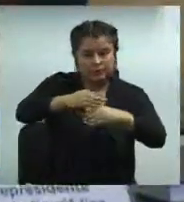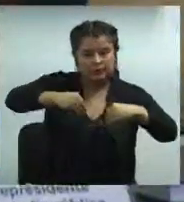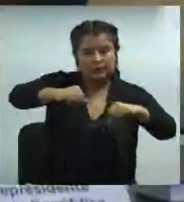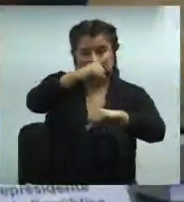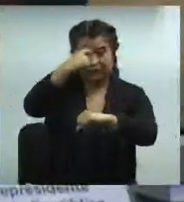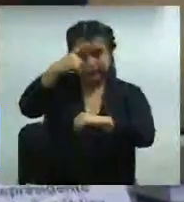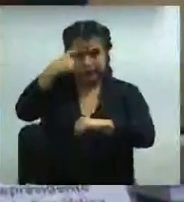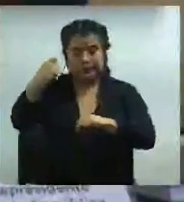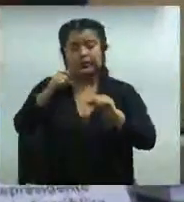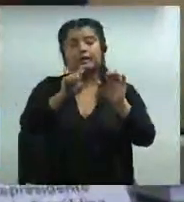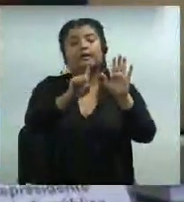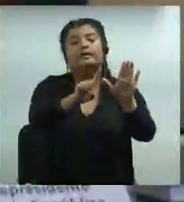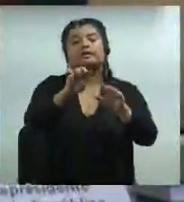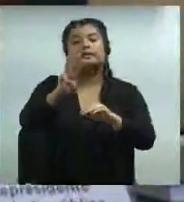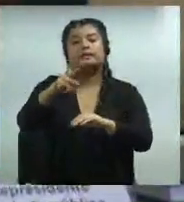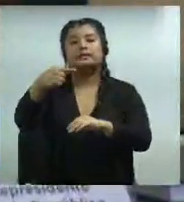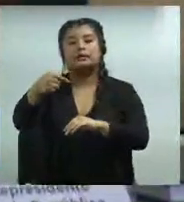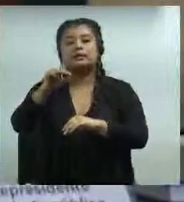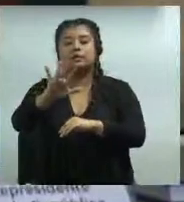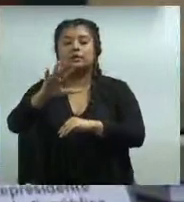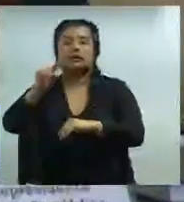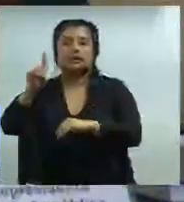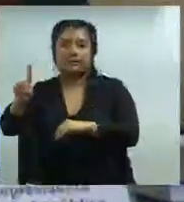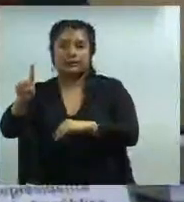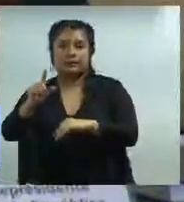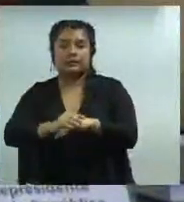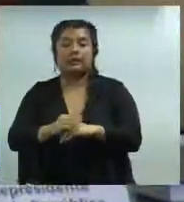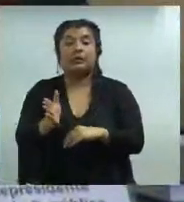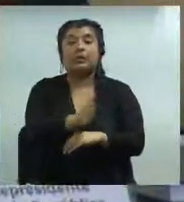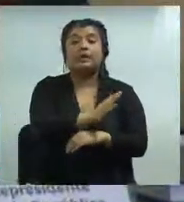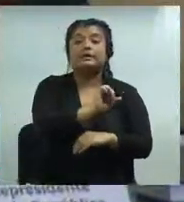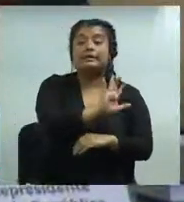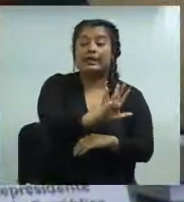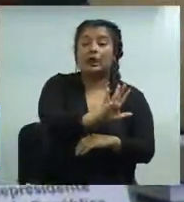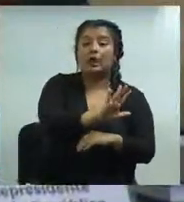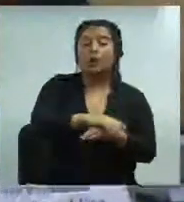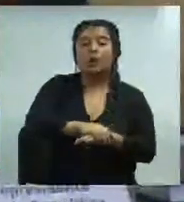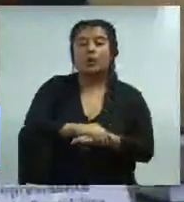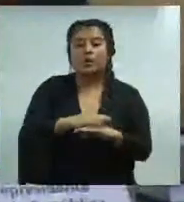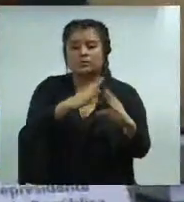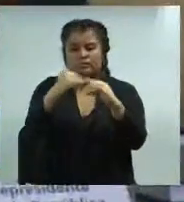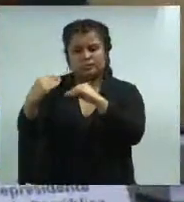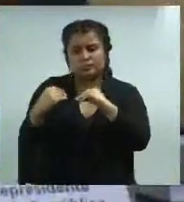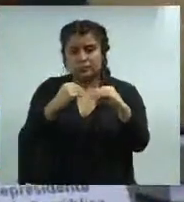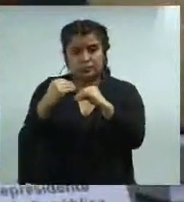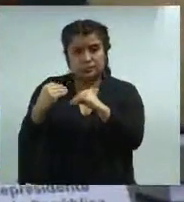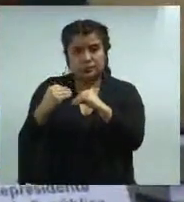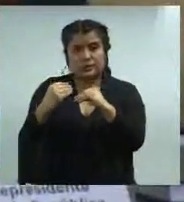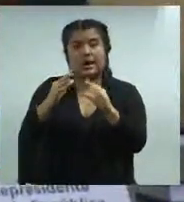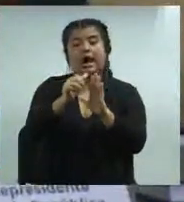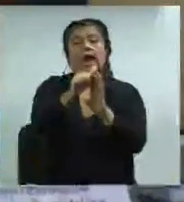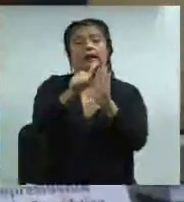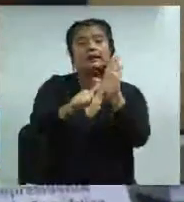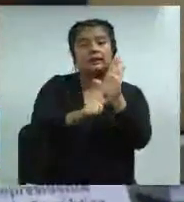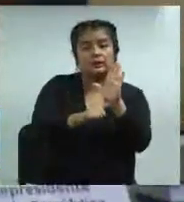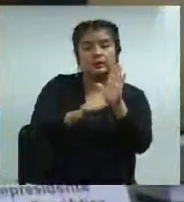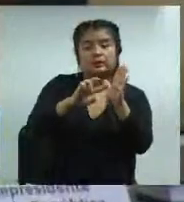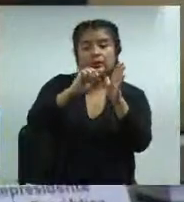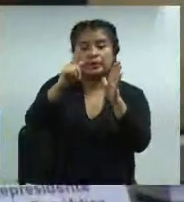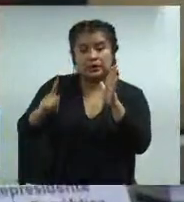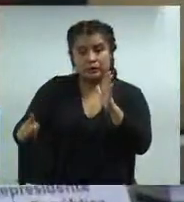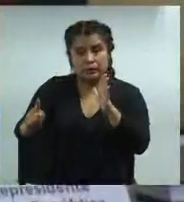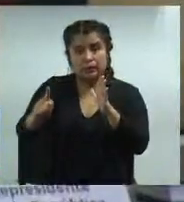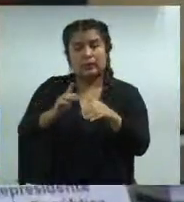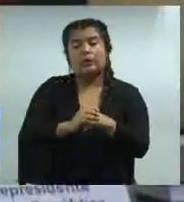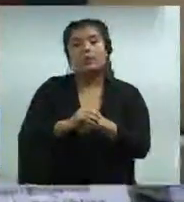agropecuario 6351. 5. Discusión en tercer debate por artículos y redacción final del proyecto de decreto que